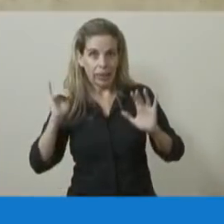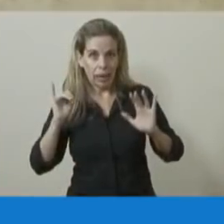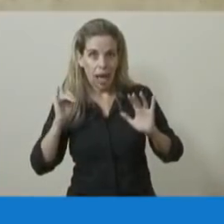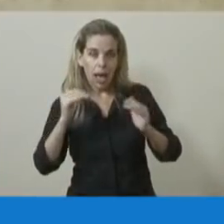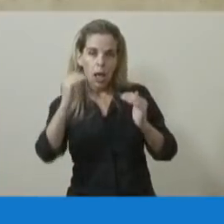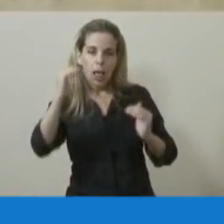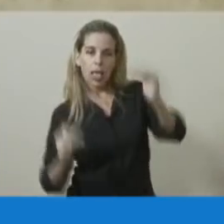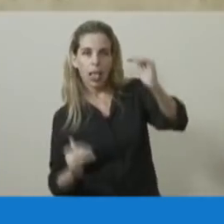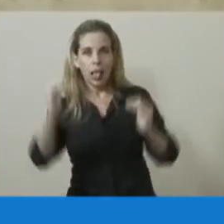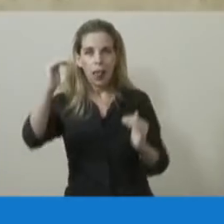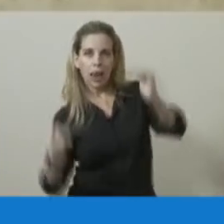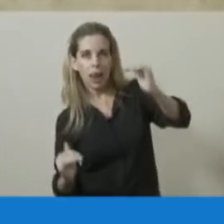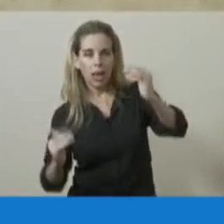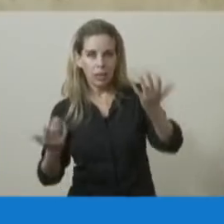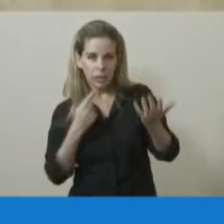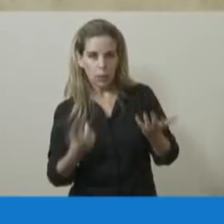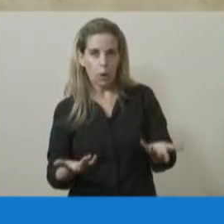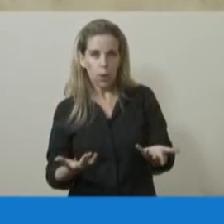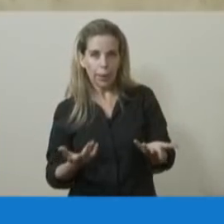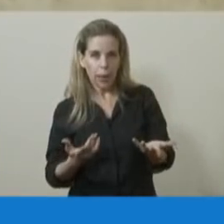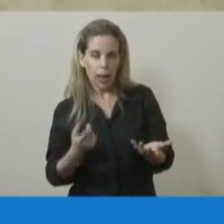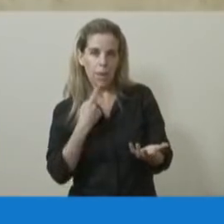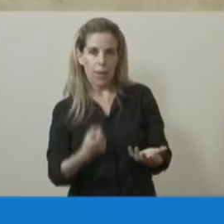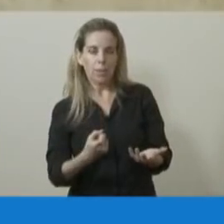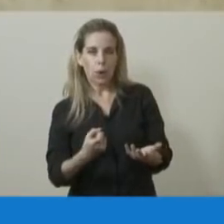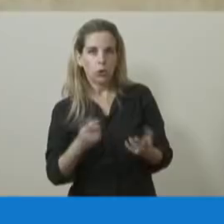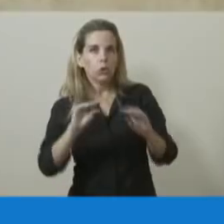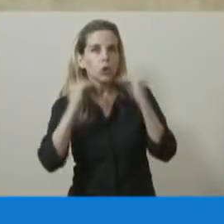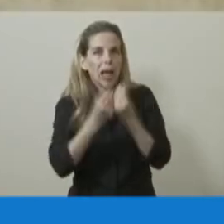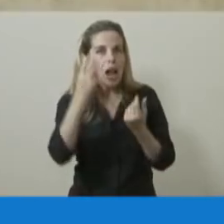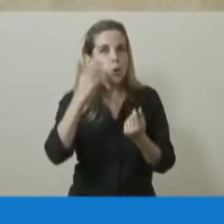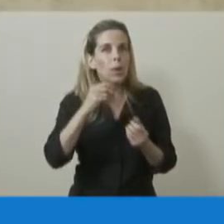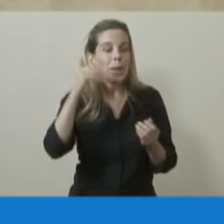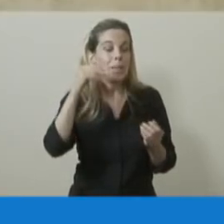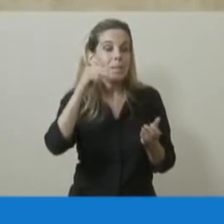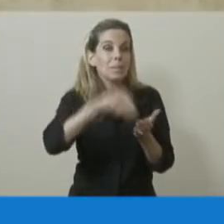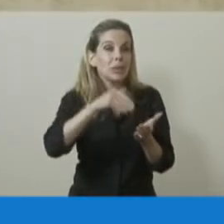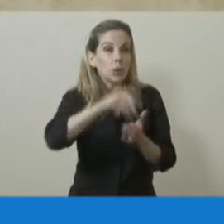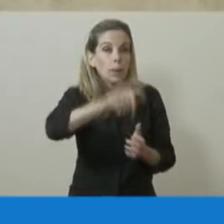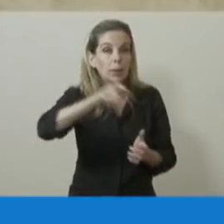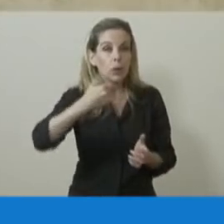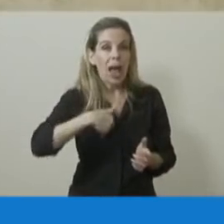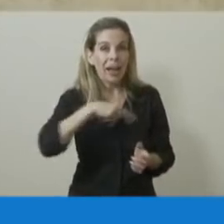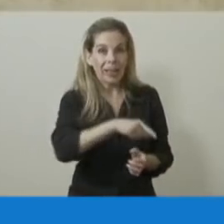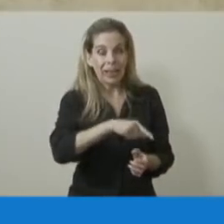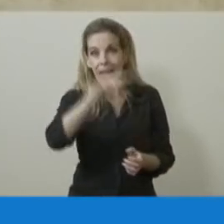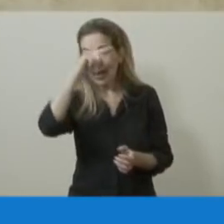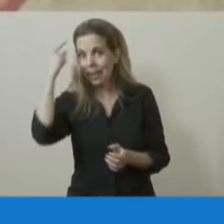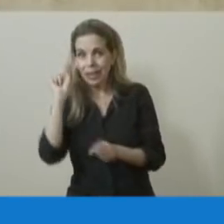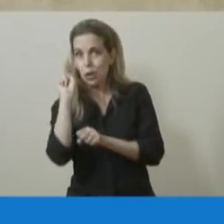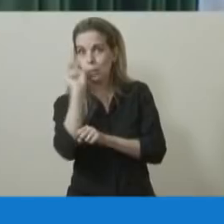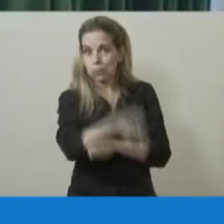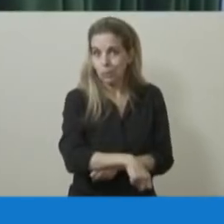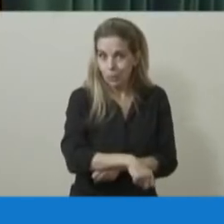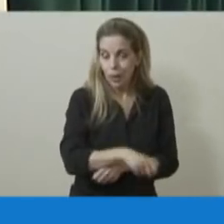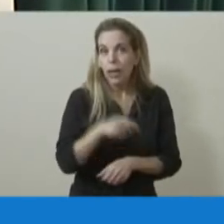entre comillas, que había 9 millones de argentinos absolutamente ignorados por el Estado. Y tuvimos que ir